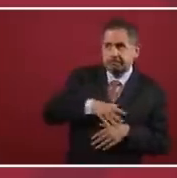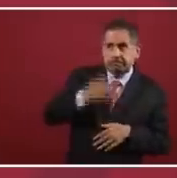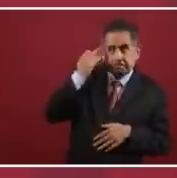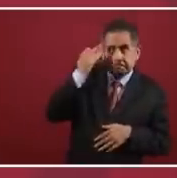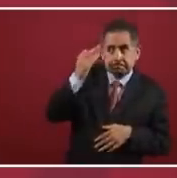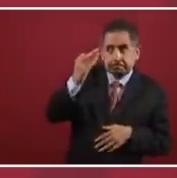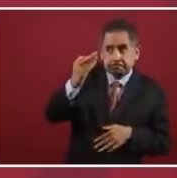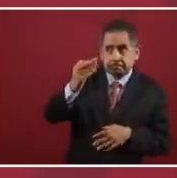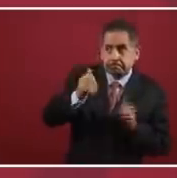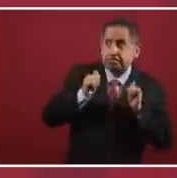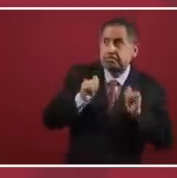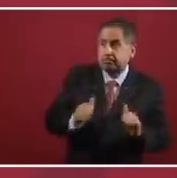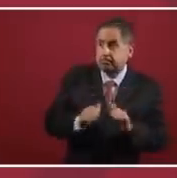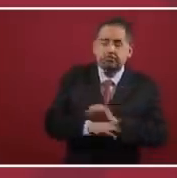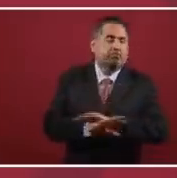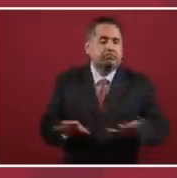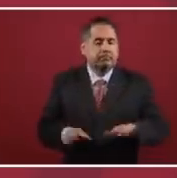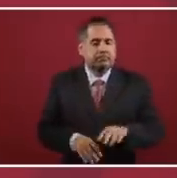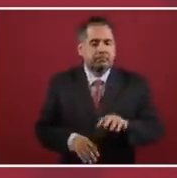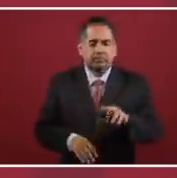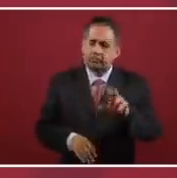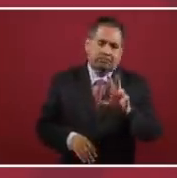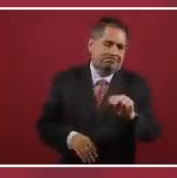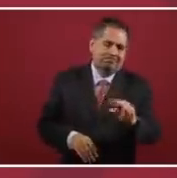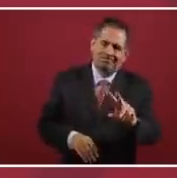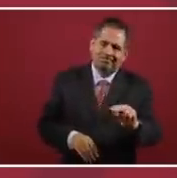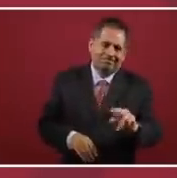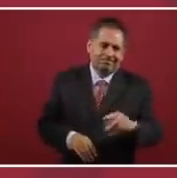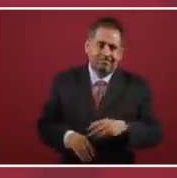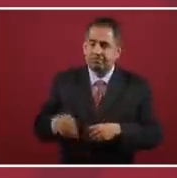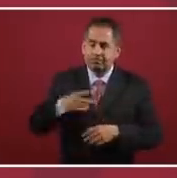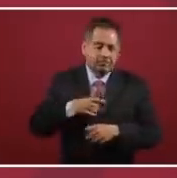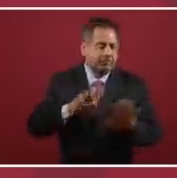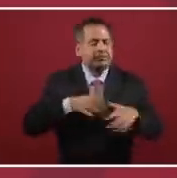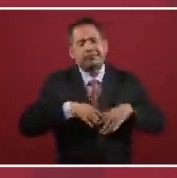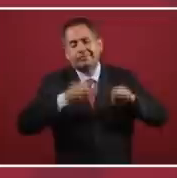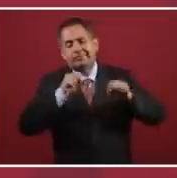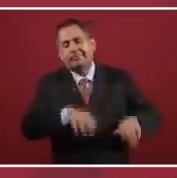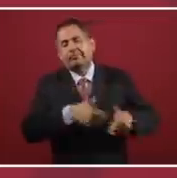que nosotros nos vamos a dar por vencidos.